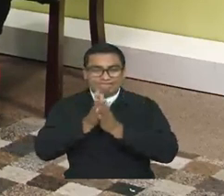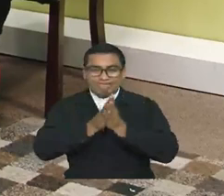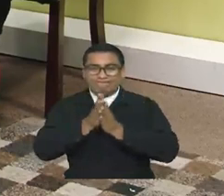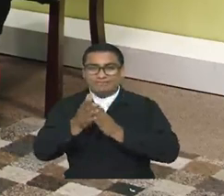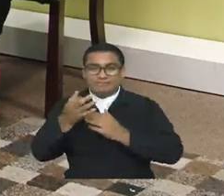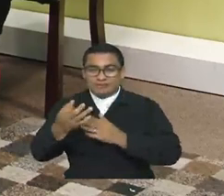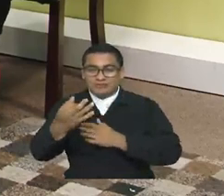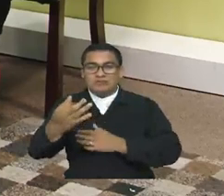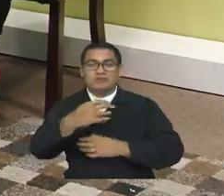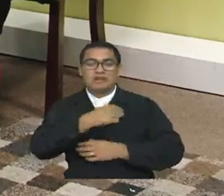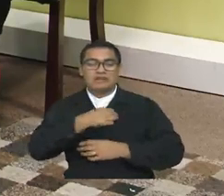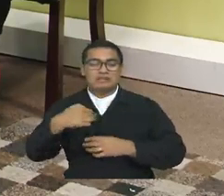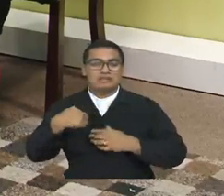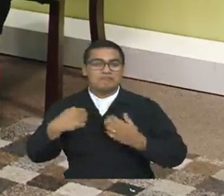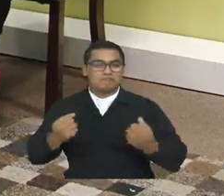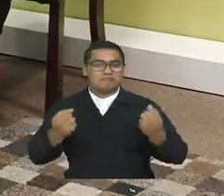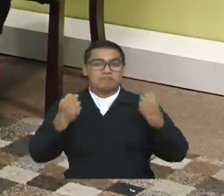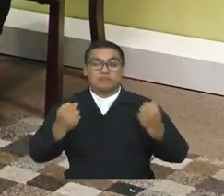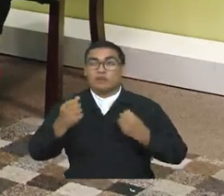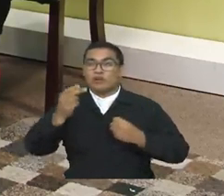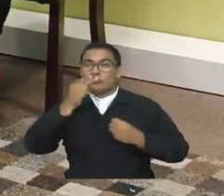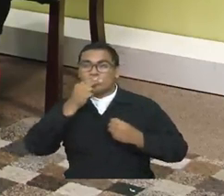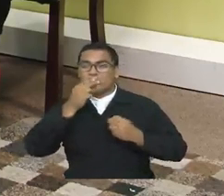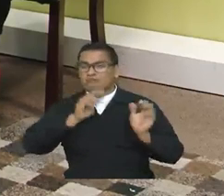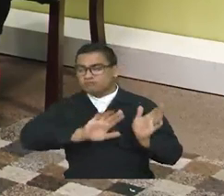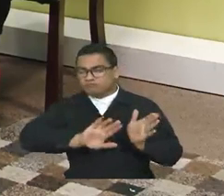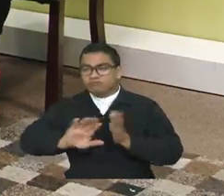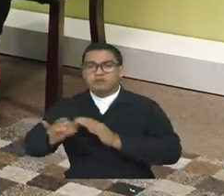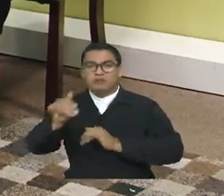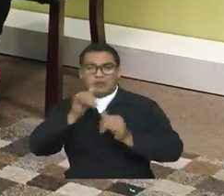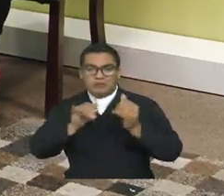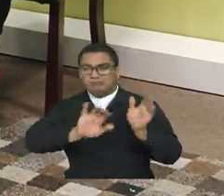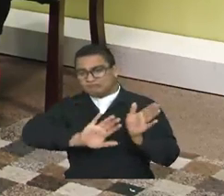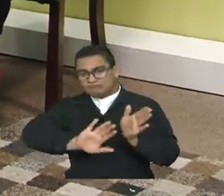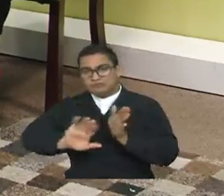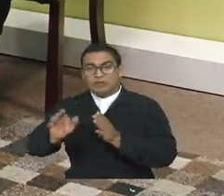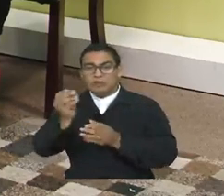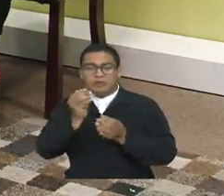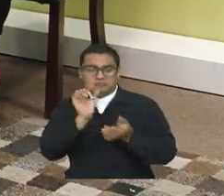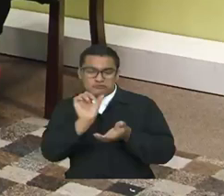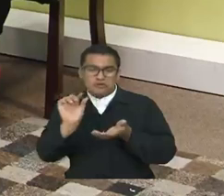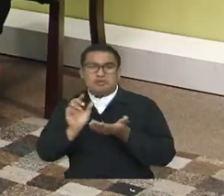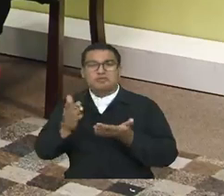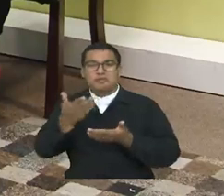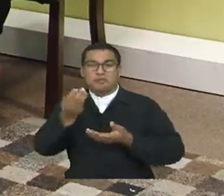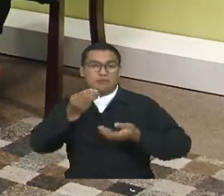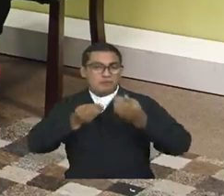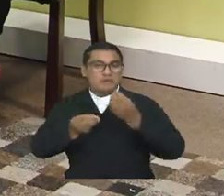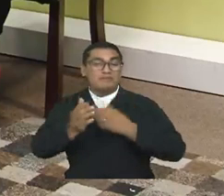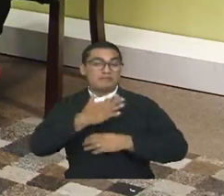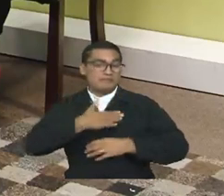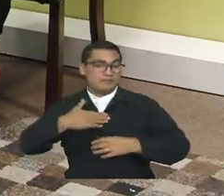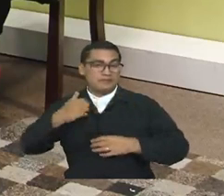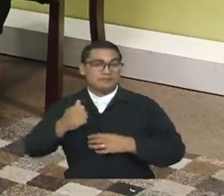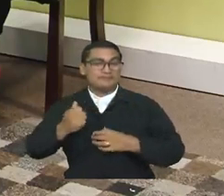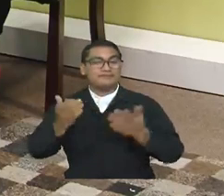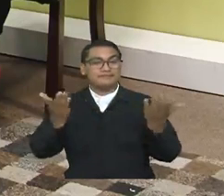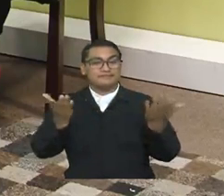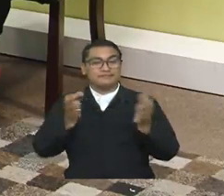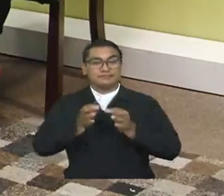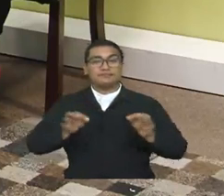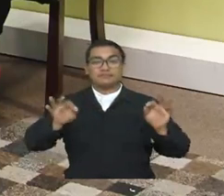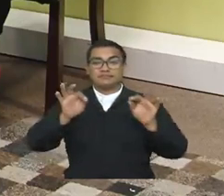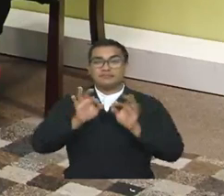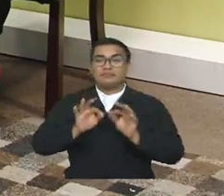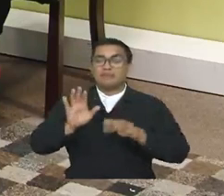hacer ejercicio, dejar de fumar, dejar de tomar, comer menos, comer mejor. Y entonces para ello hemos invitado,